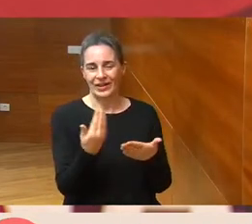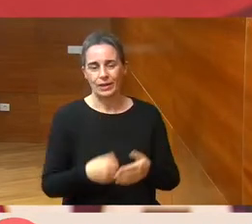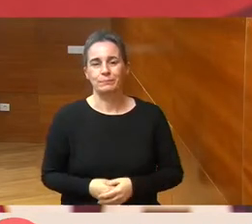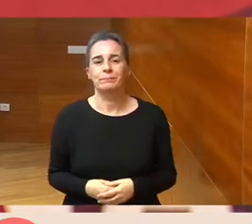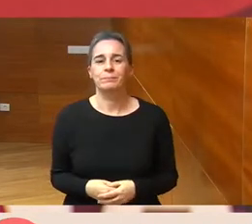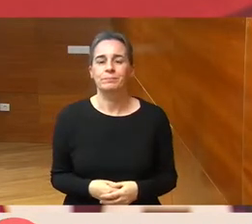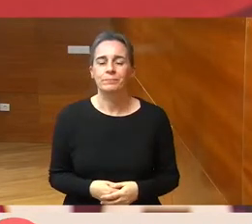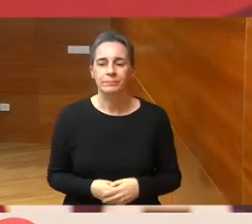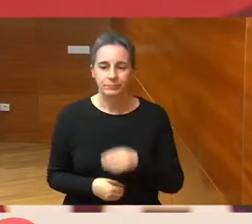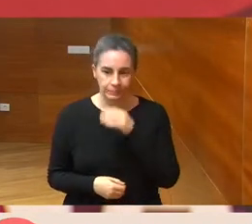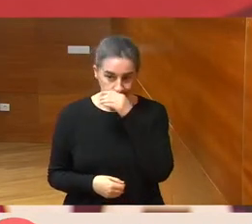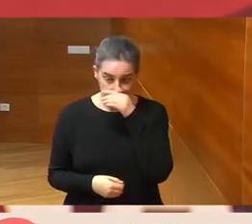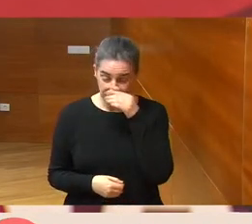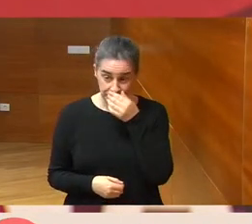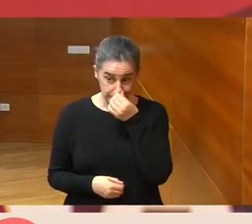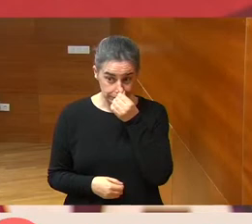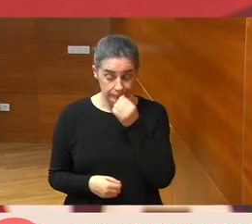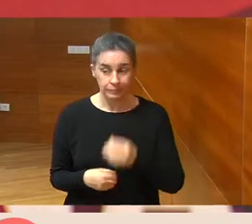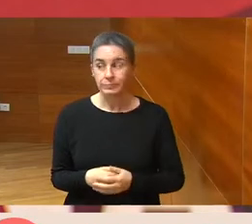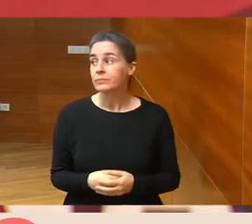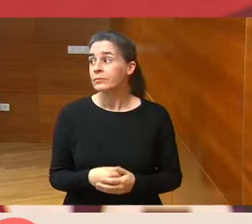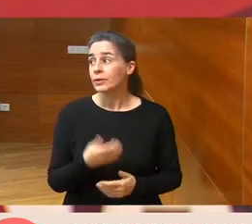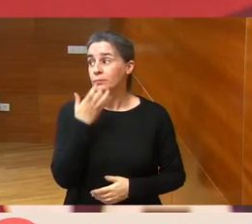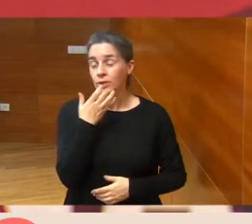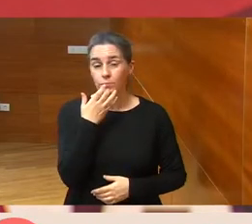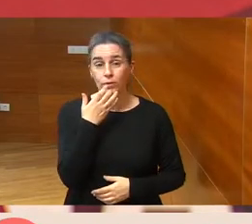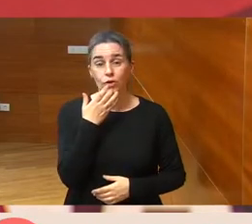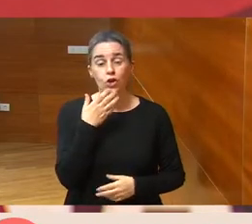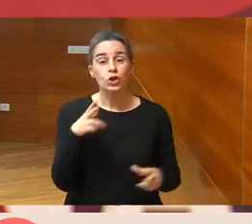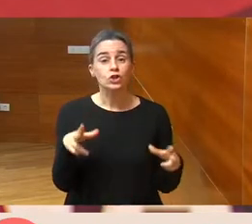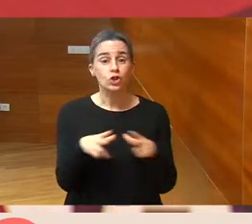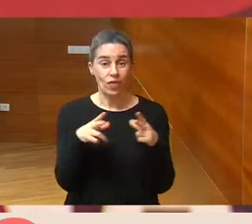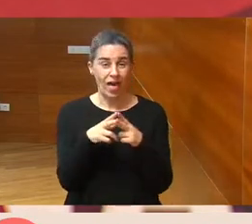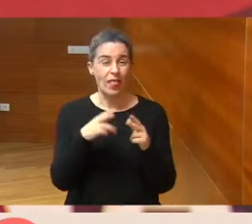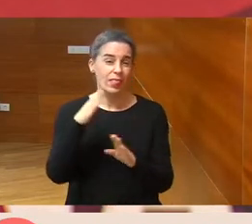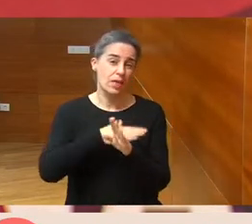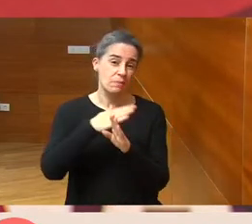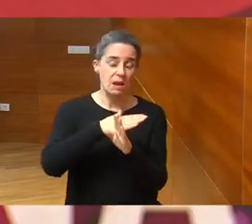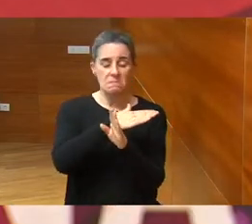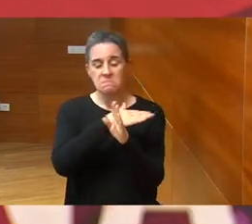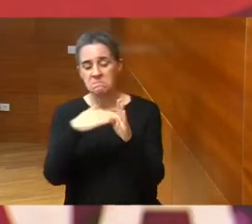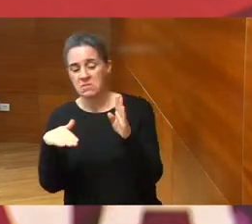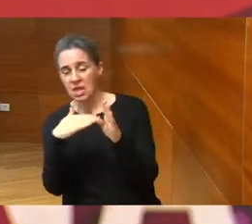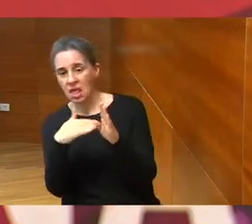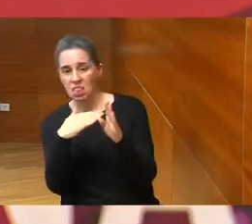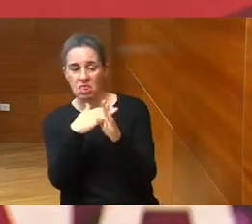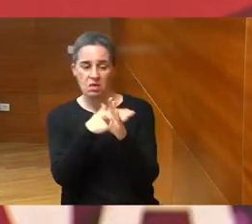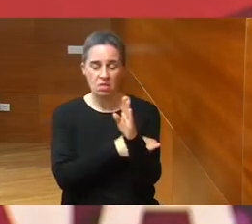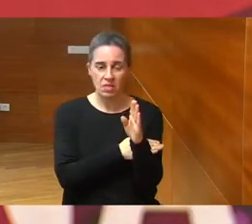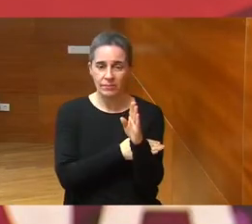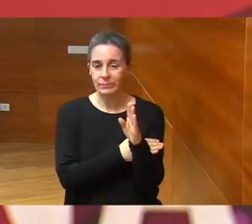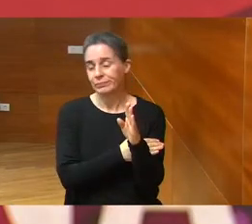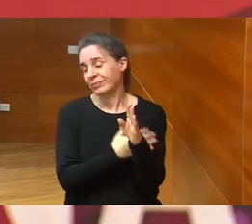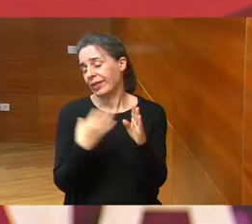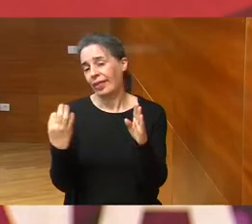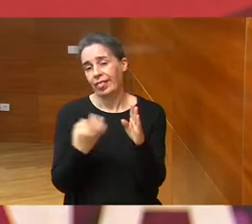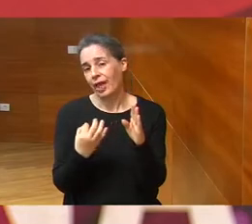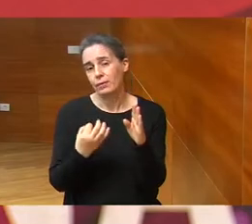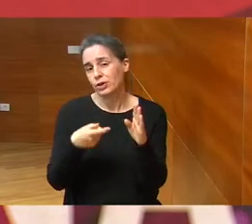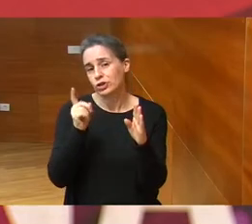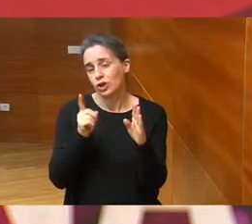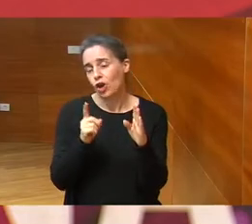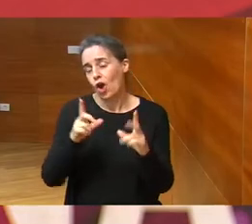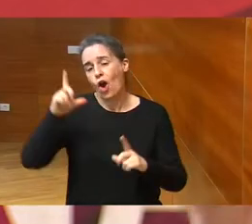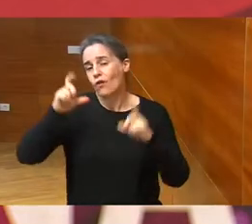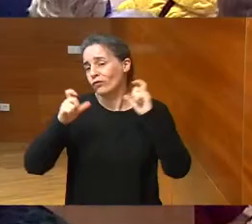por ejemplo Haz clases medias o baisas o más populares tenía que conformarse con fotografías